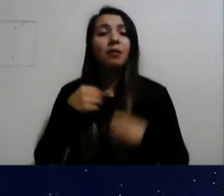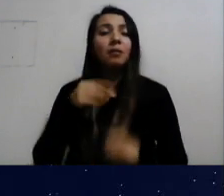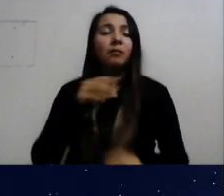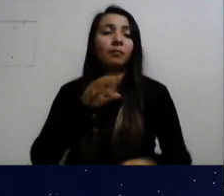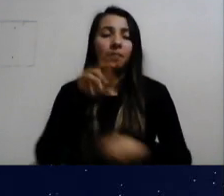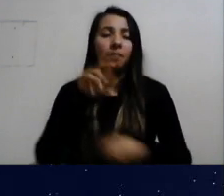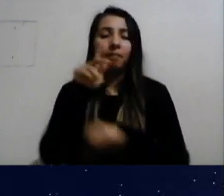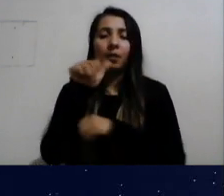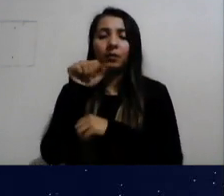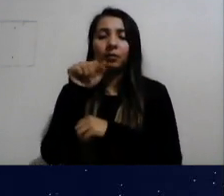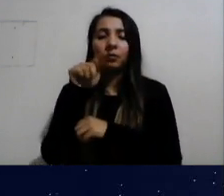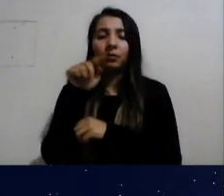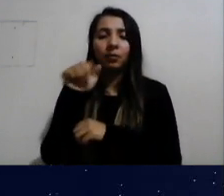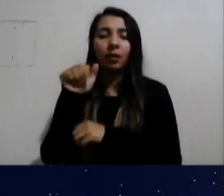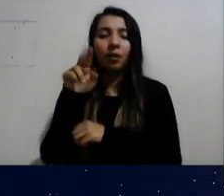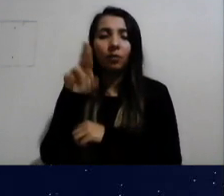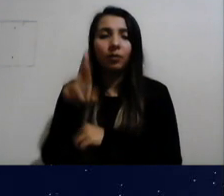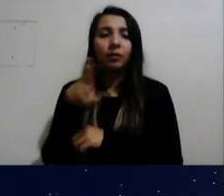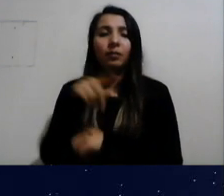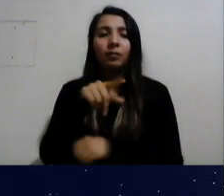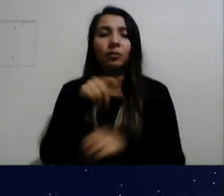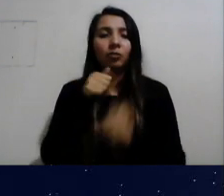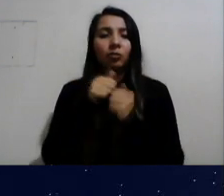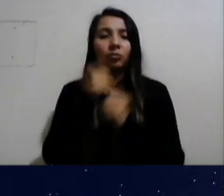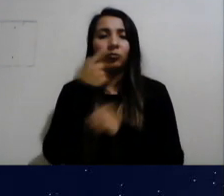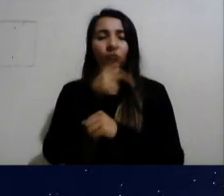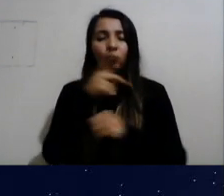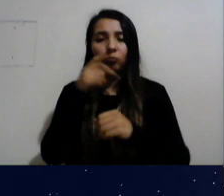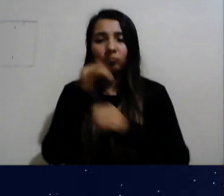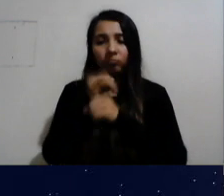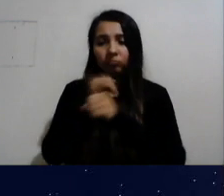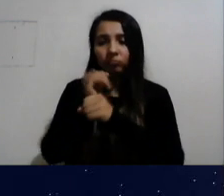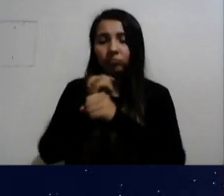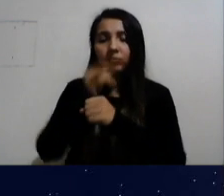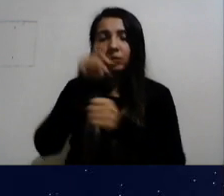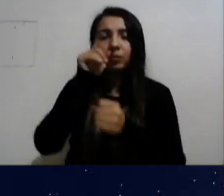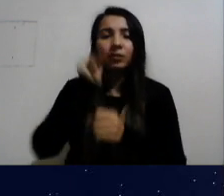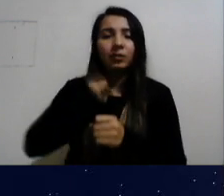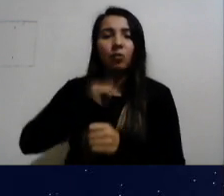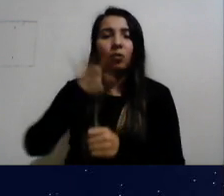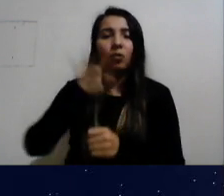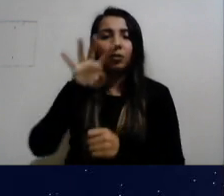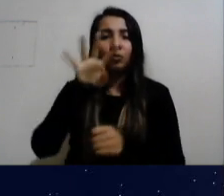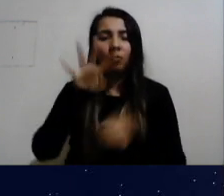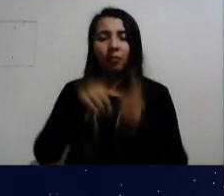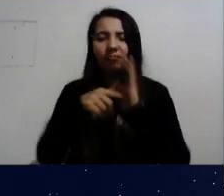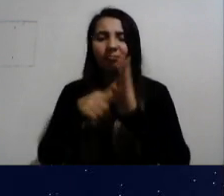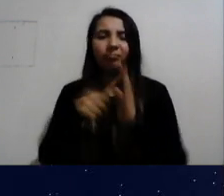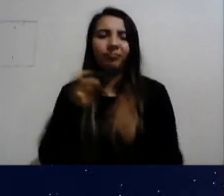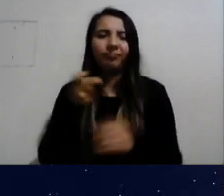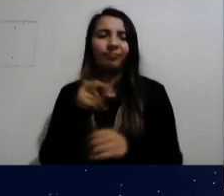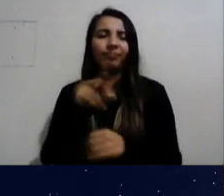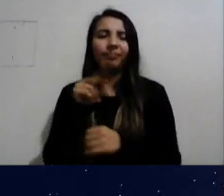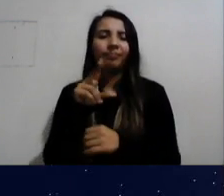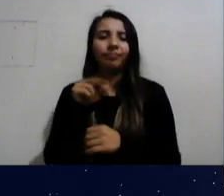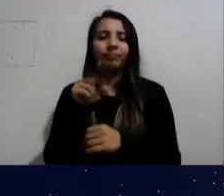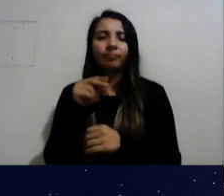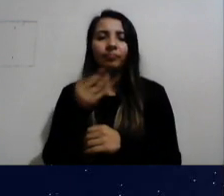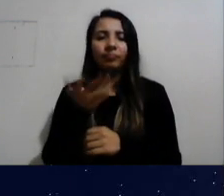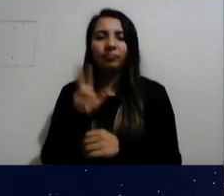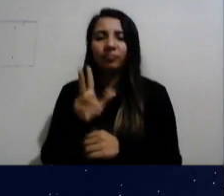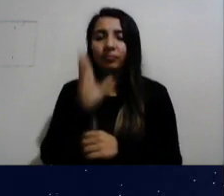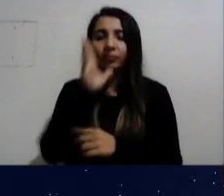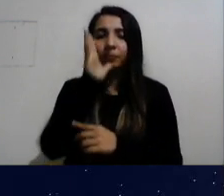bueno, pues Pasteur, con su famoso experimento del siglo XIX, demostró que no era correcto, que si